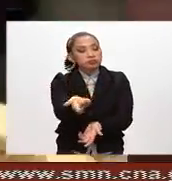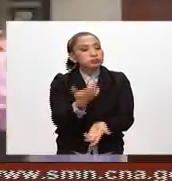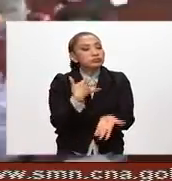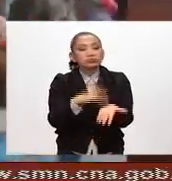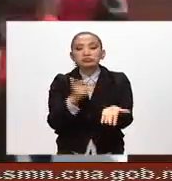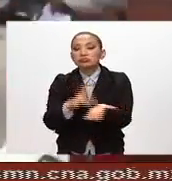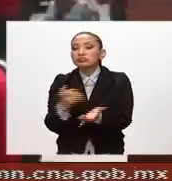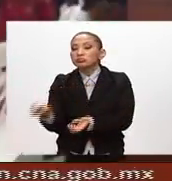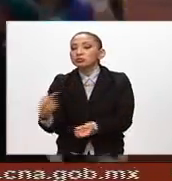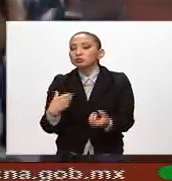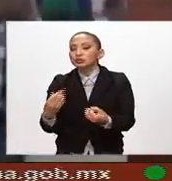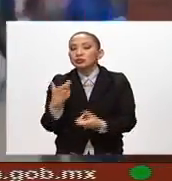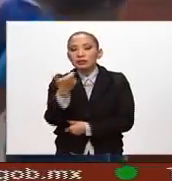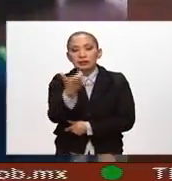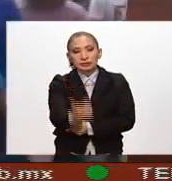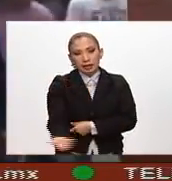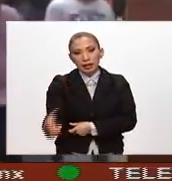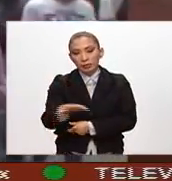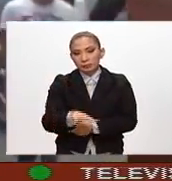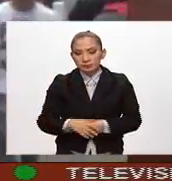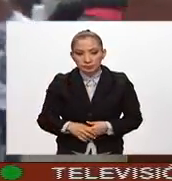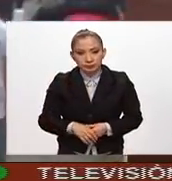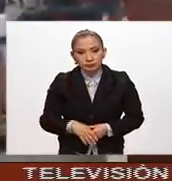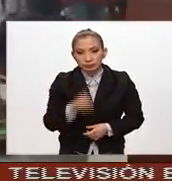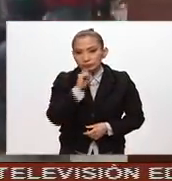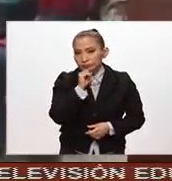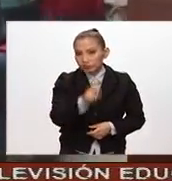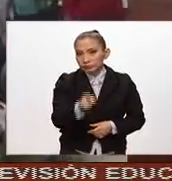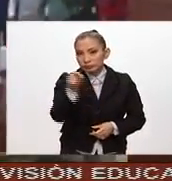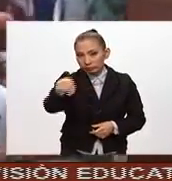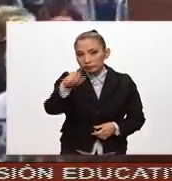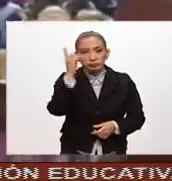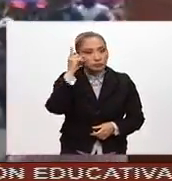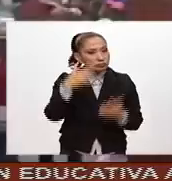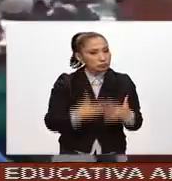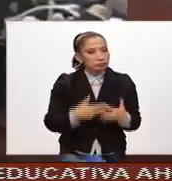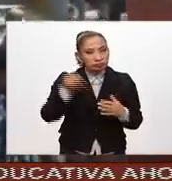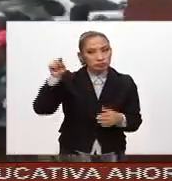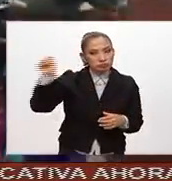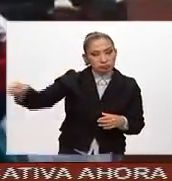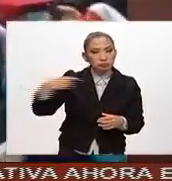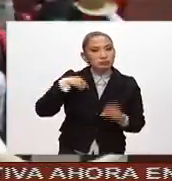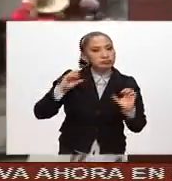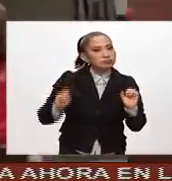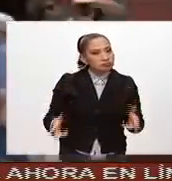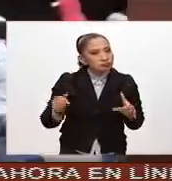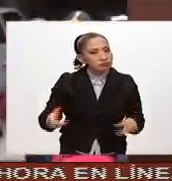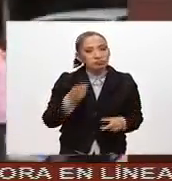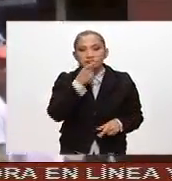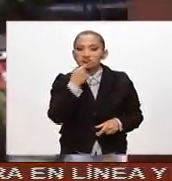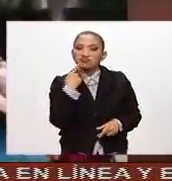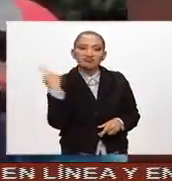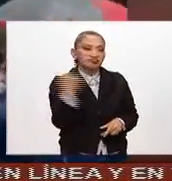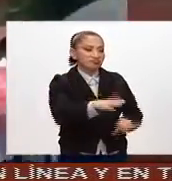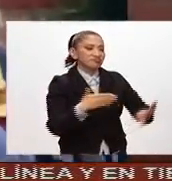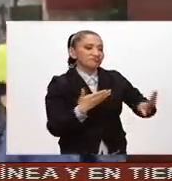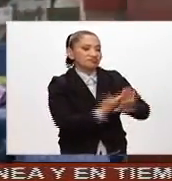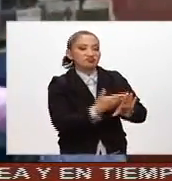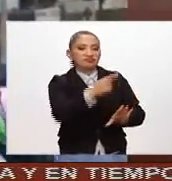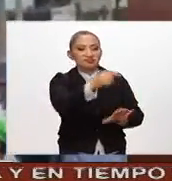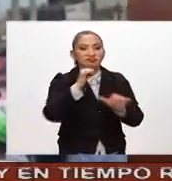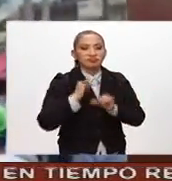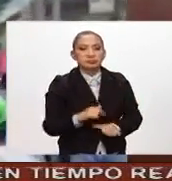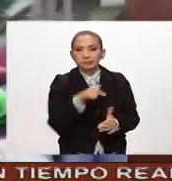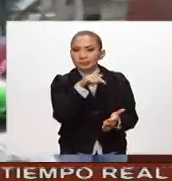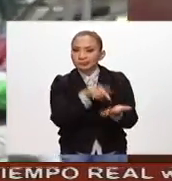una aportación económica. De hecho, también los empresarios allá en Chiapas interpusieron demandas contra las